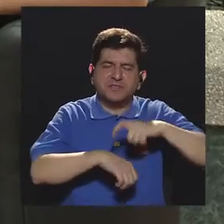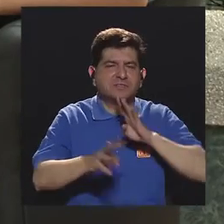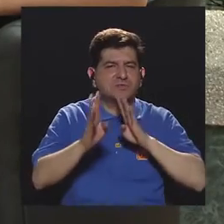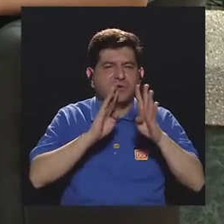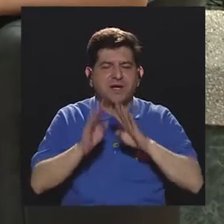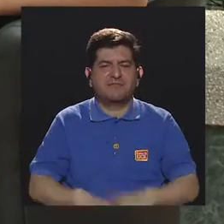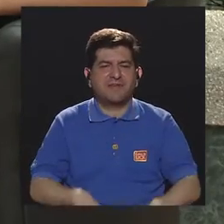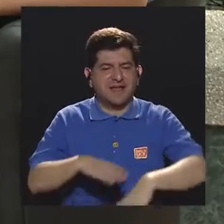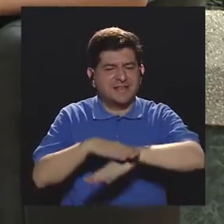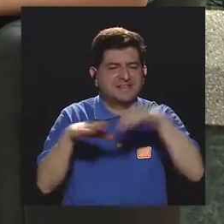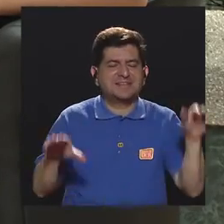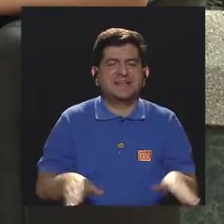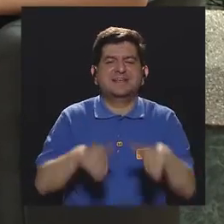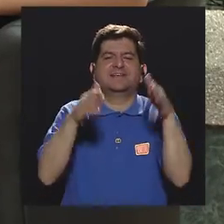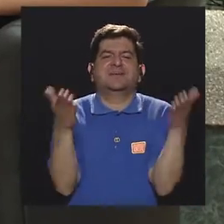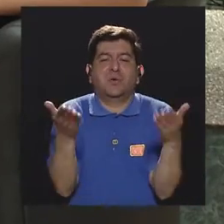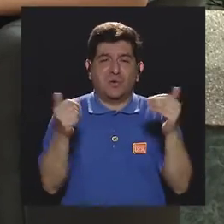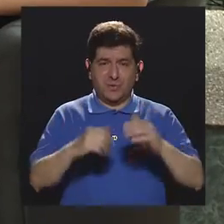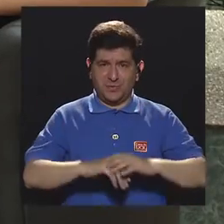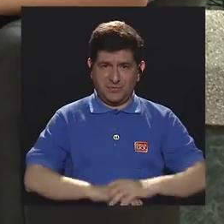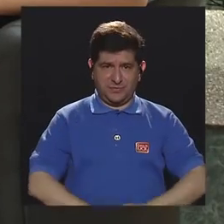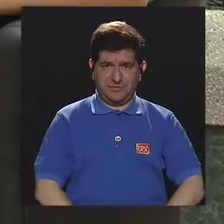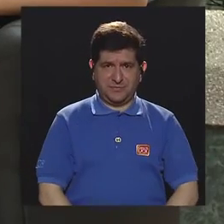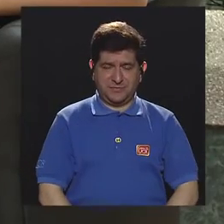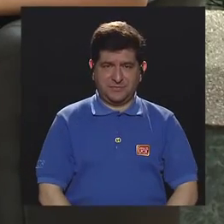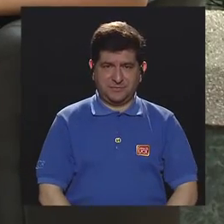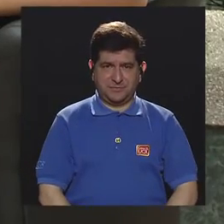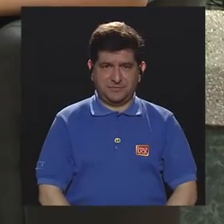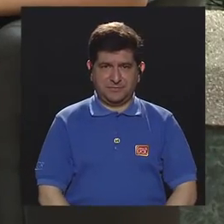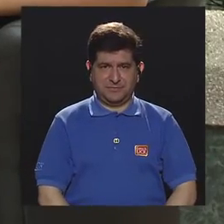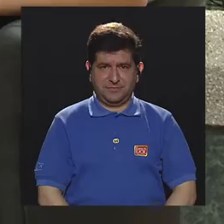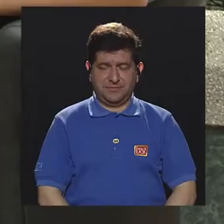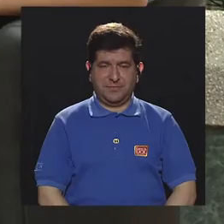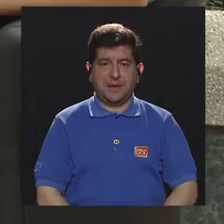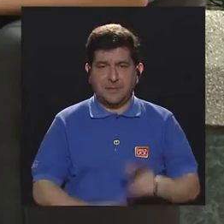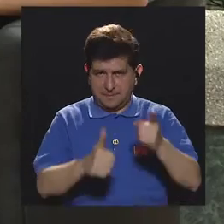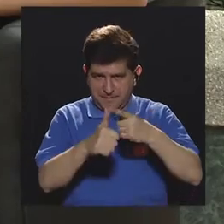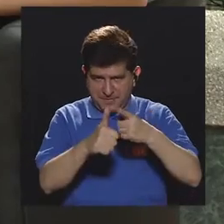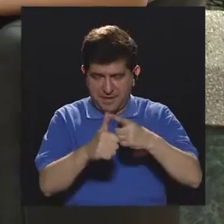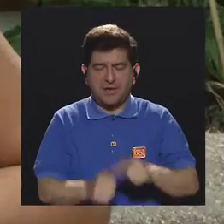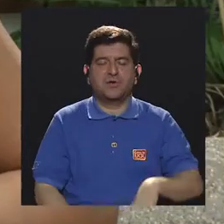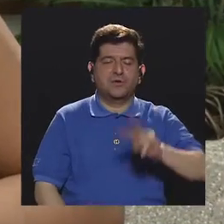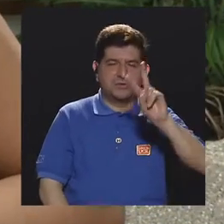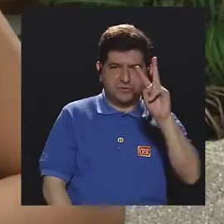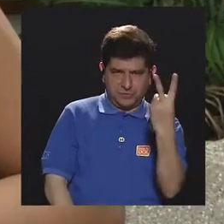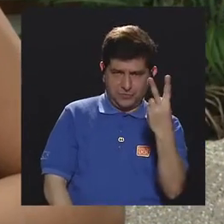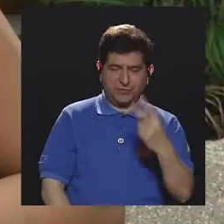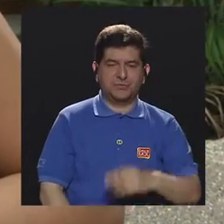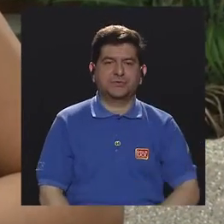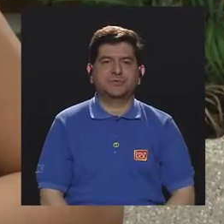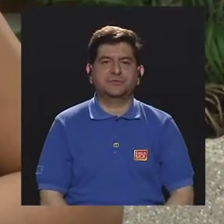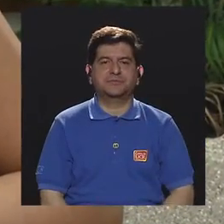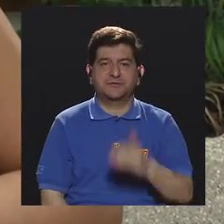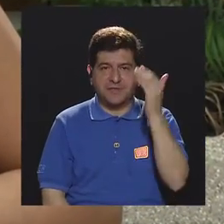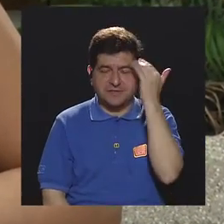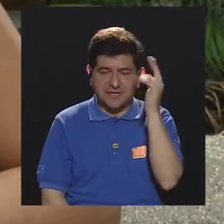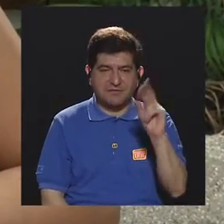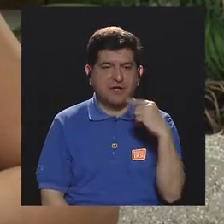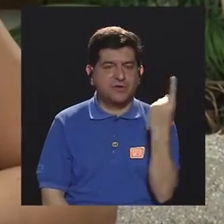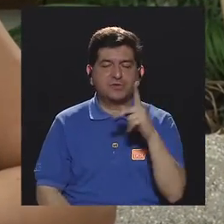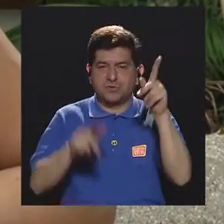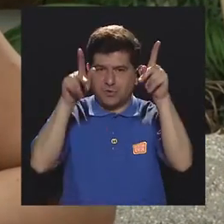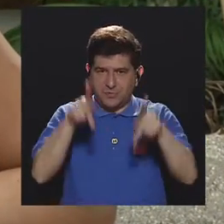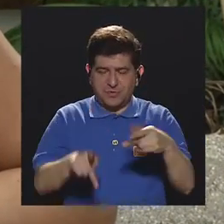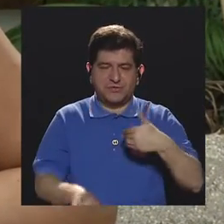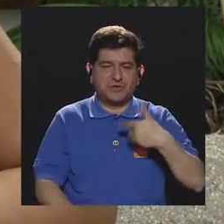en cómo salir de ahí. ¿Qué implica salir de ahí? Número uno. Número uno. Y número dos, que, porque sabemos que no es solo